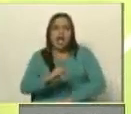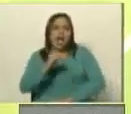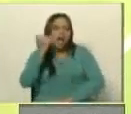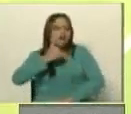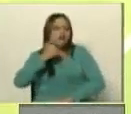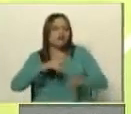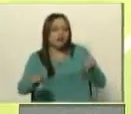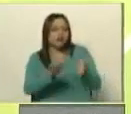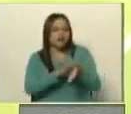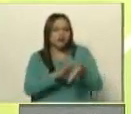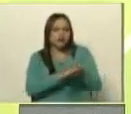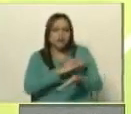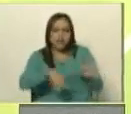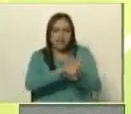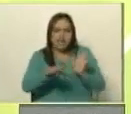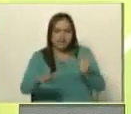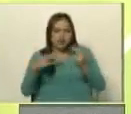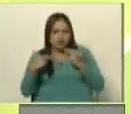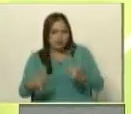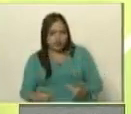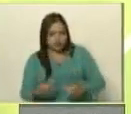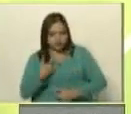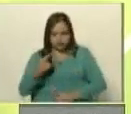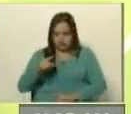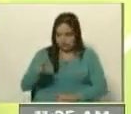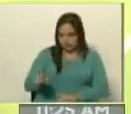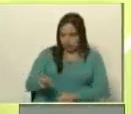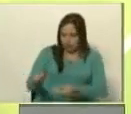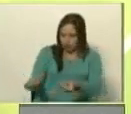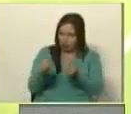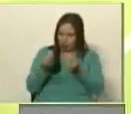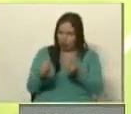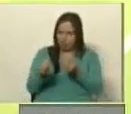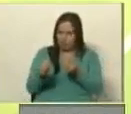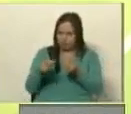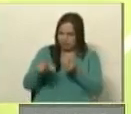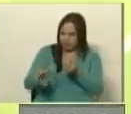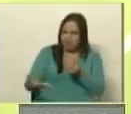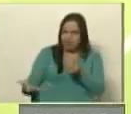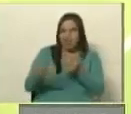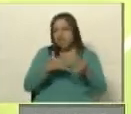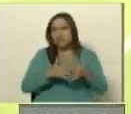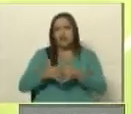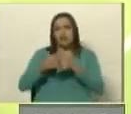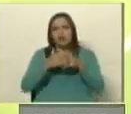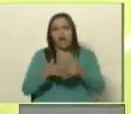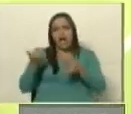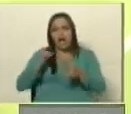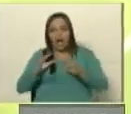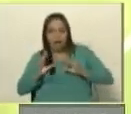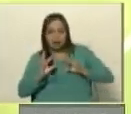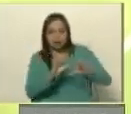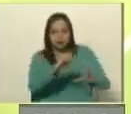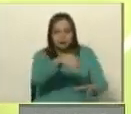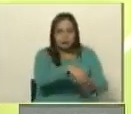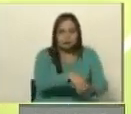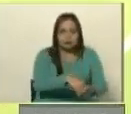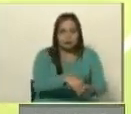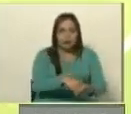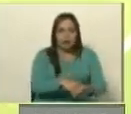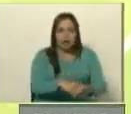humanos. Y uno se pregunta, ¿cómo puede ser posible eso cuando Estados Unidos invadió